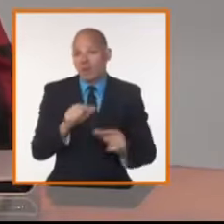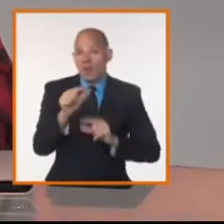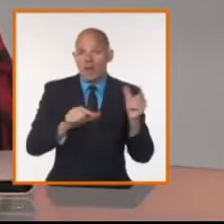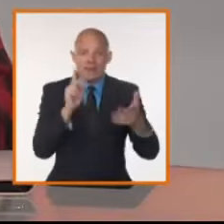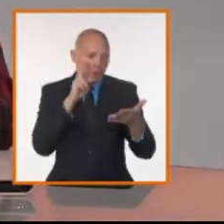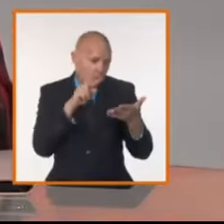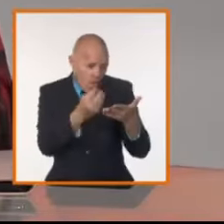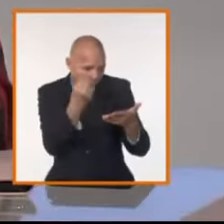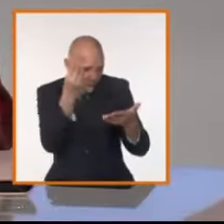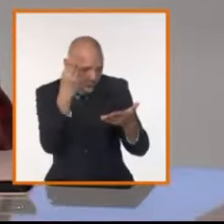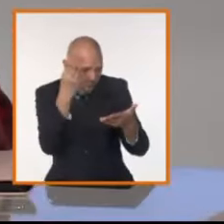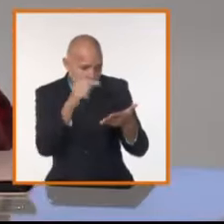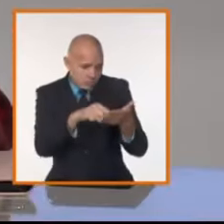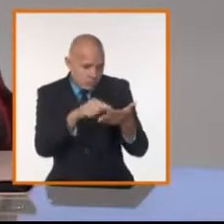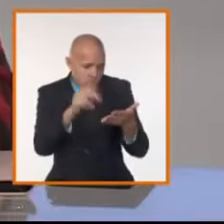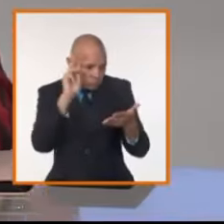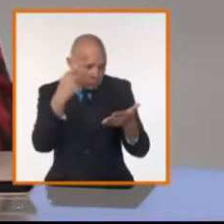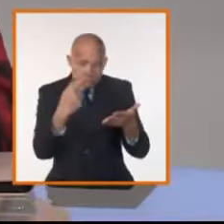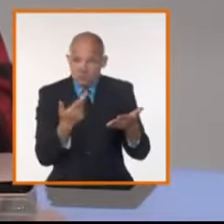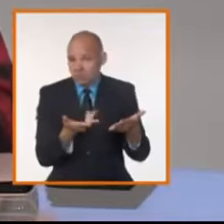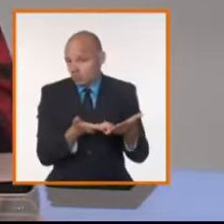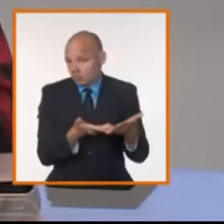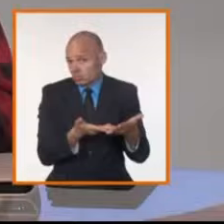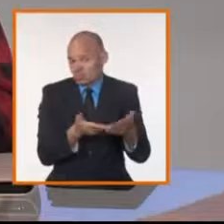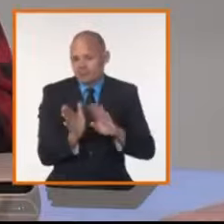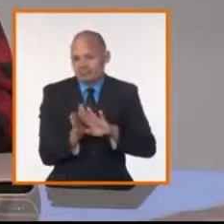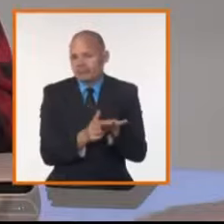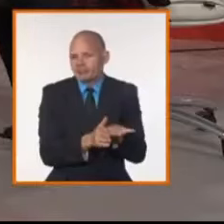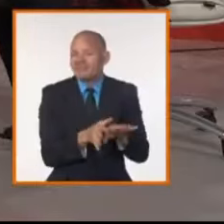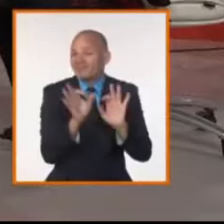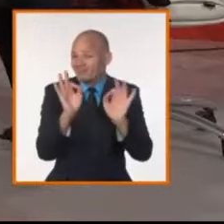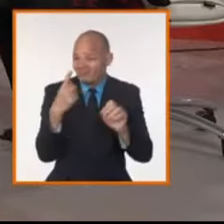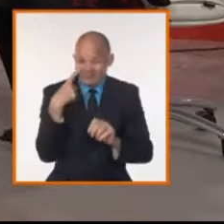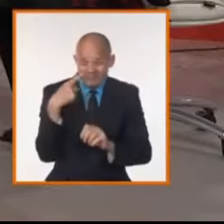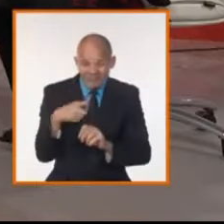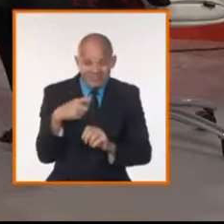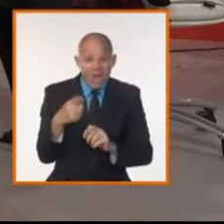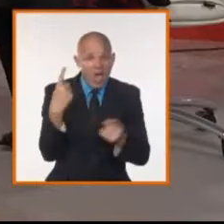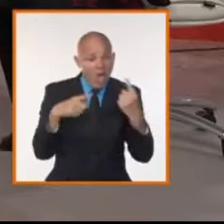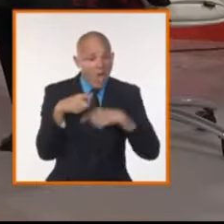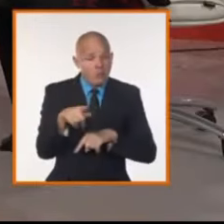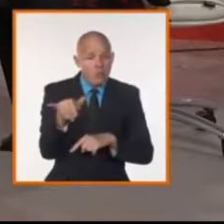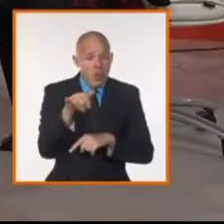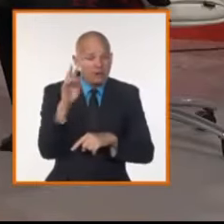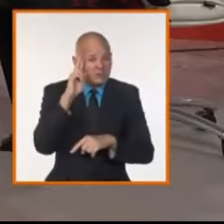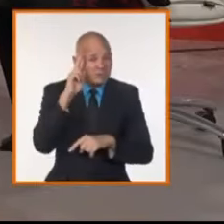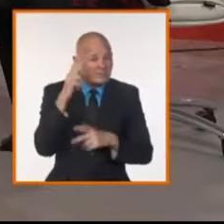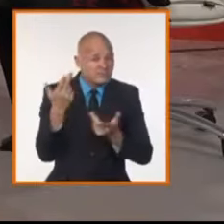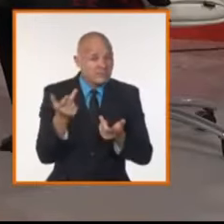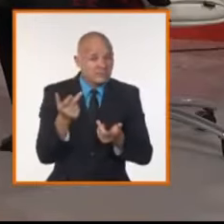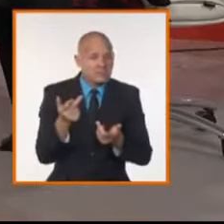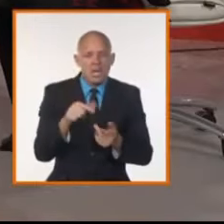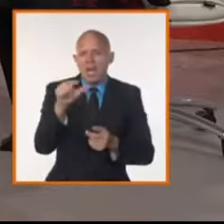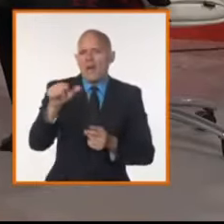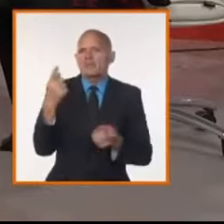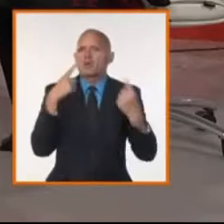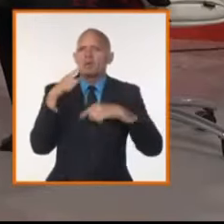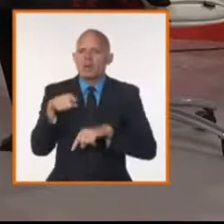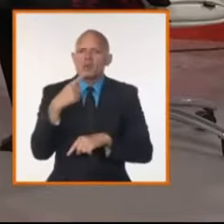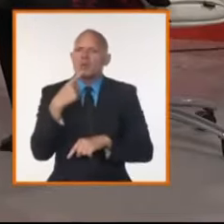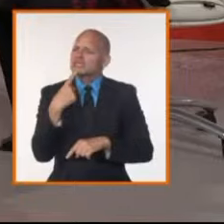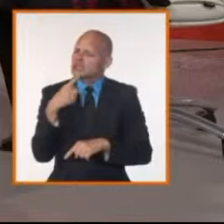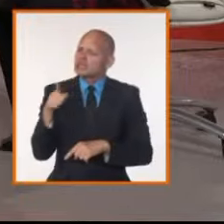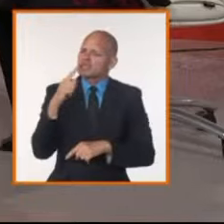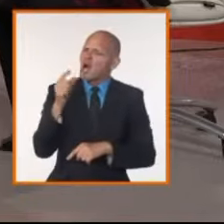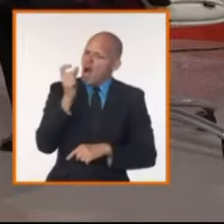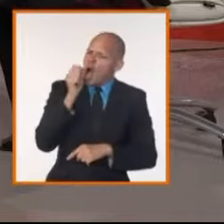violentas y al lenguaje de odio haab de los medios de comunicación incluso algunos medios desp del atentado casi que justificaban el que